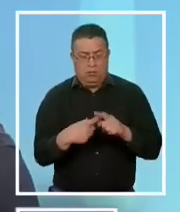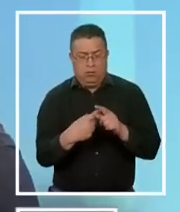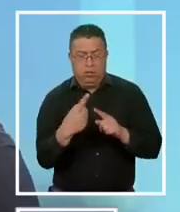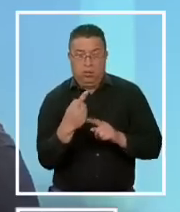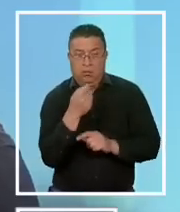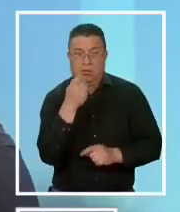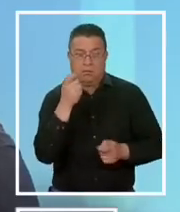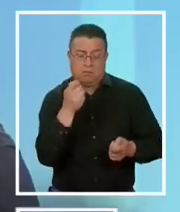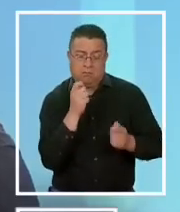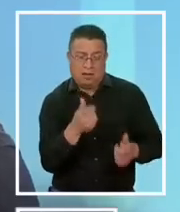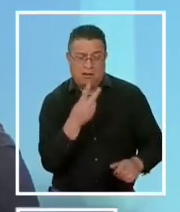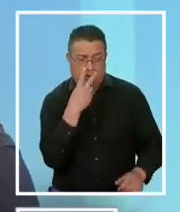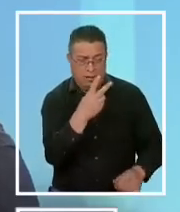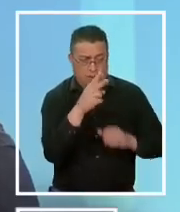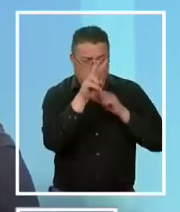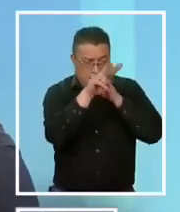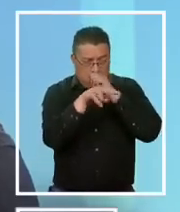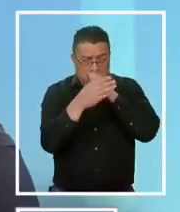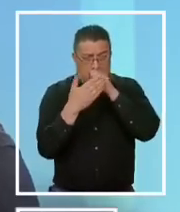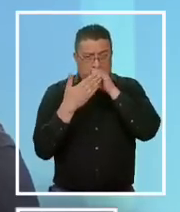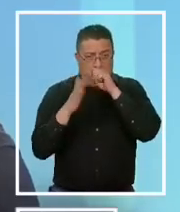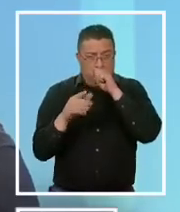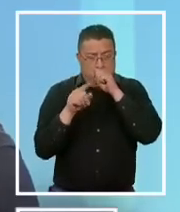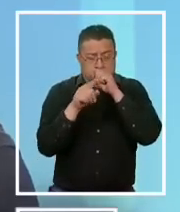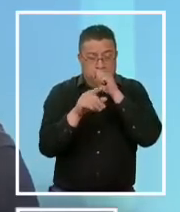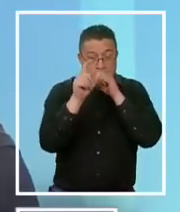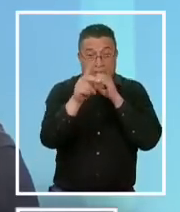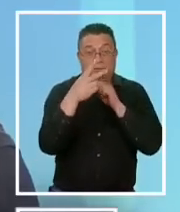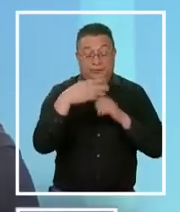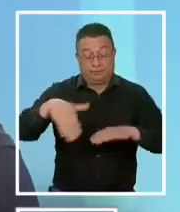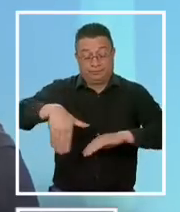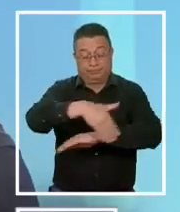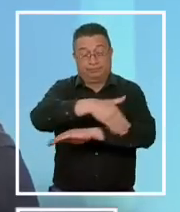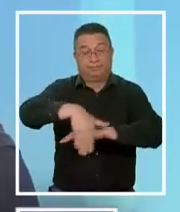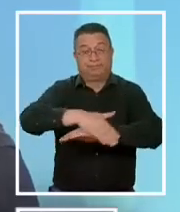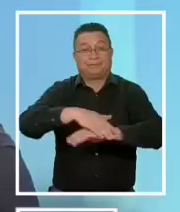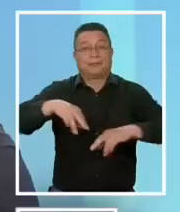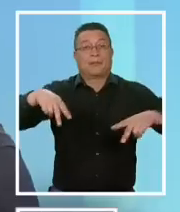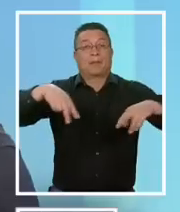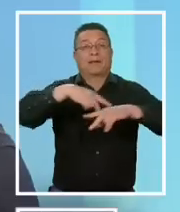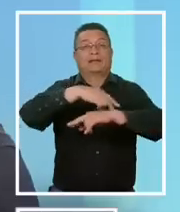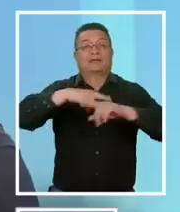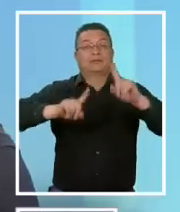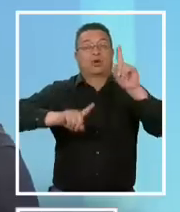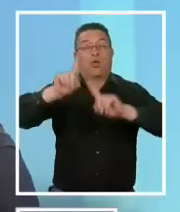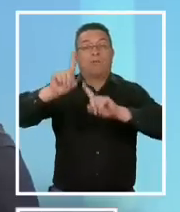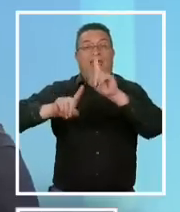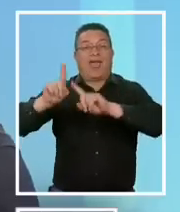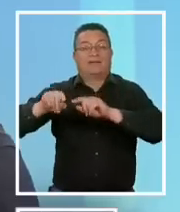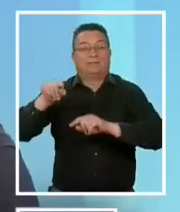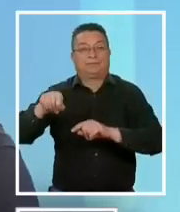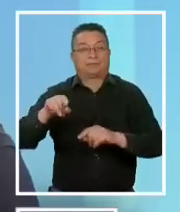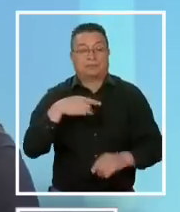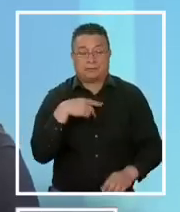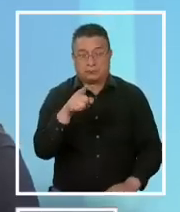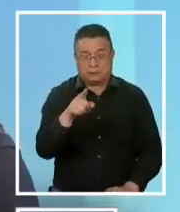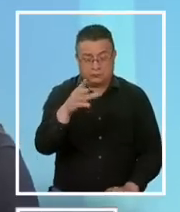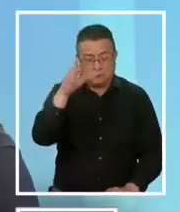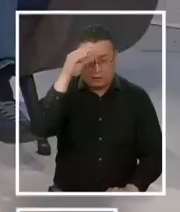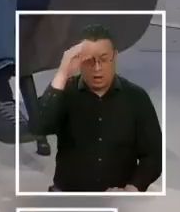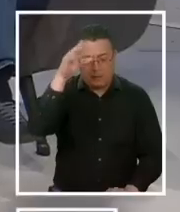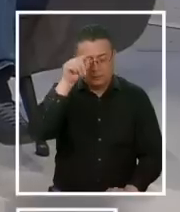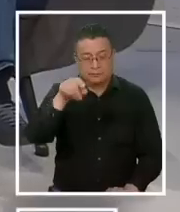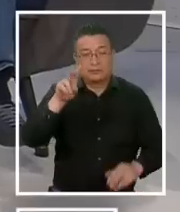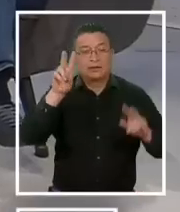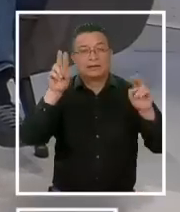blanca larga estas ocurrió en el Paseo de umada de nuestro país y me gustaría saber usted que tiene mucha experiencia